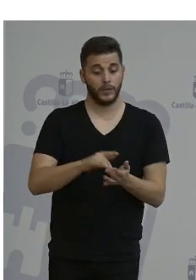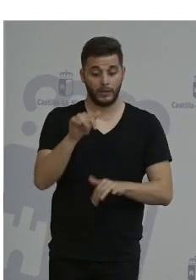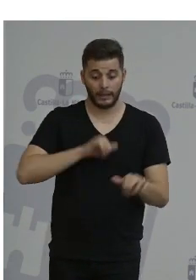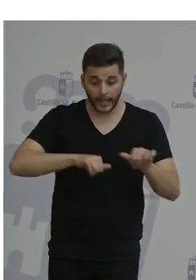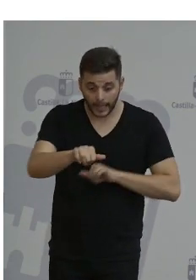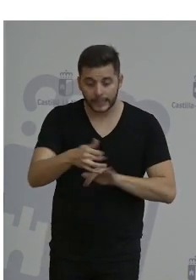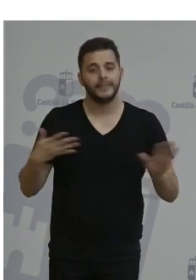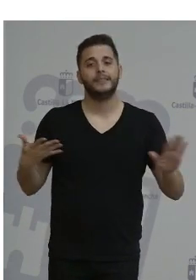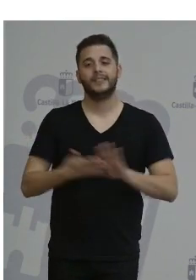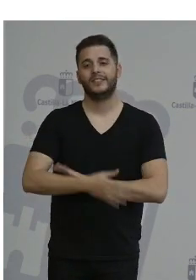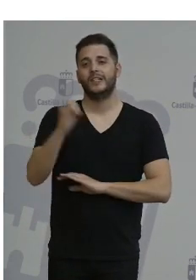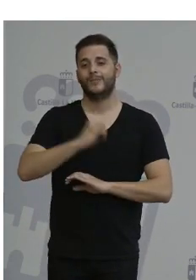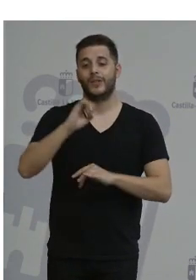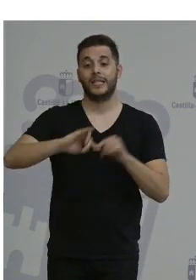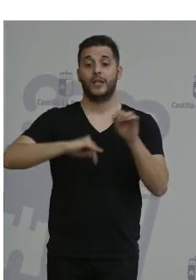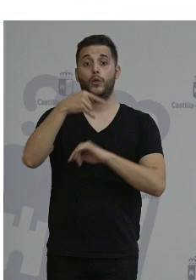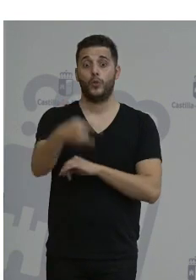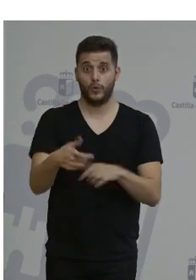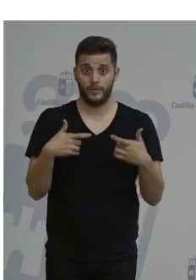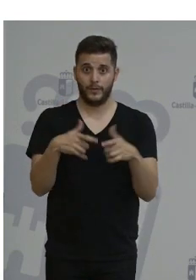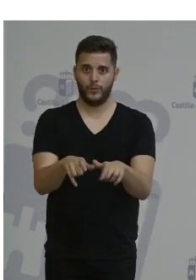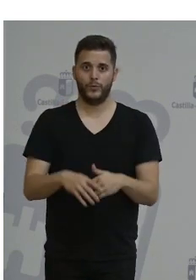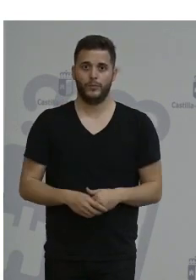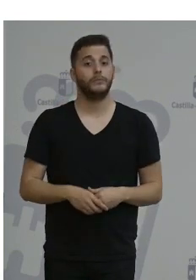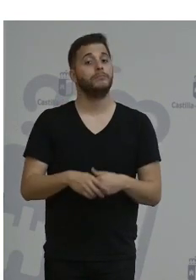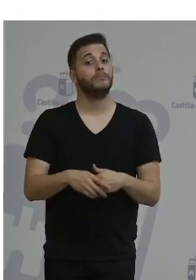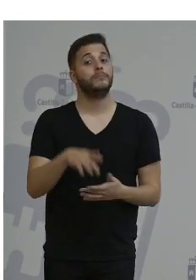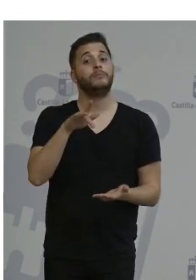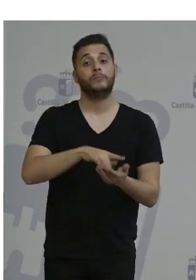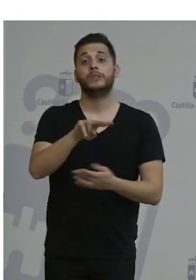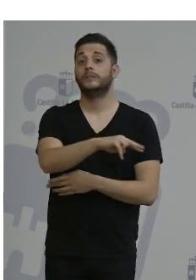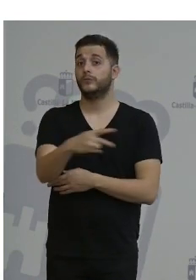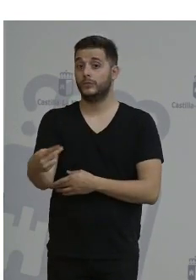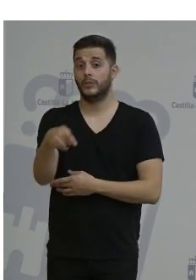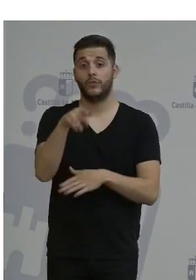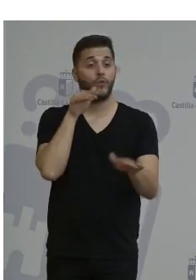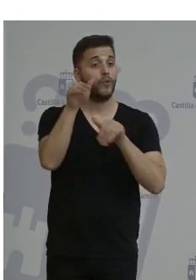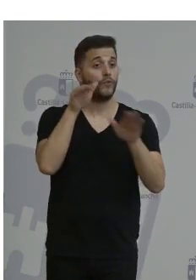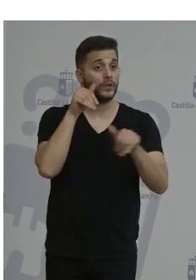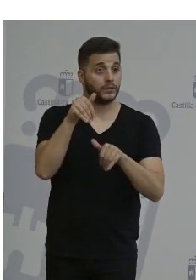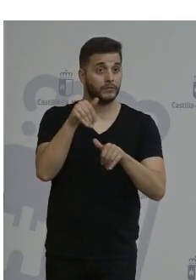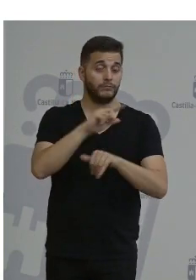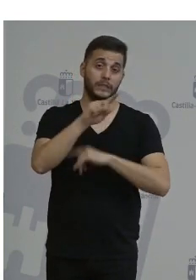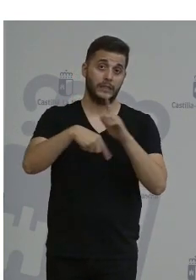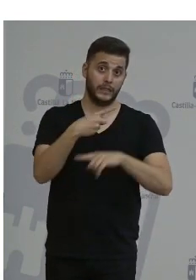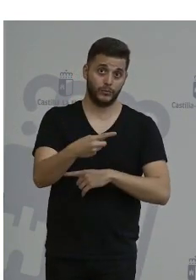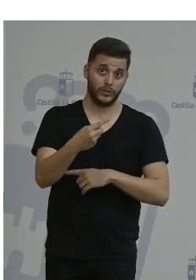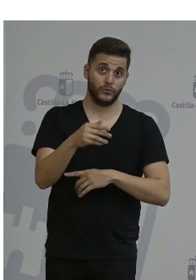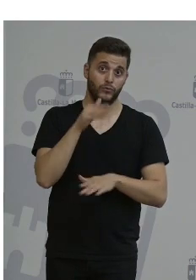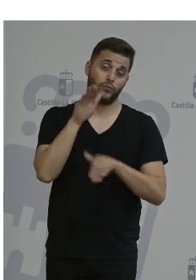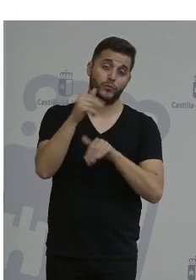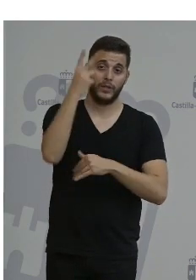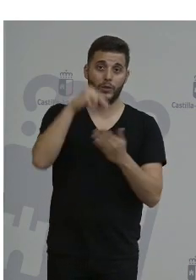dobla el porcentaje correspondiente a este colectivo. Como consecuencia de ello, la oferta y posterior convocatoria de 2015